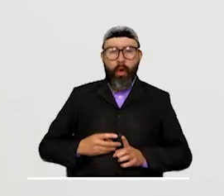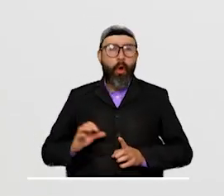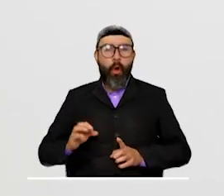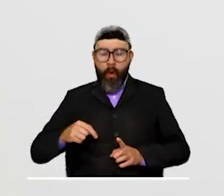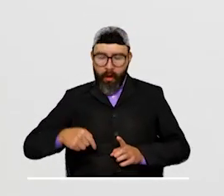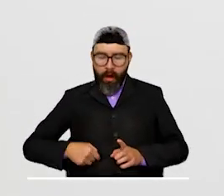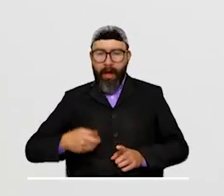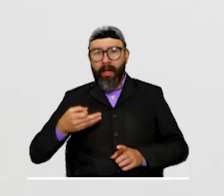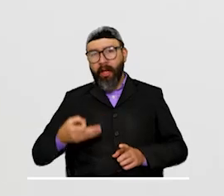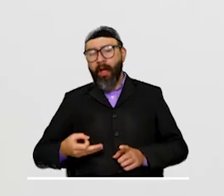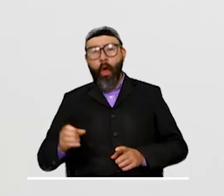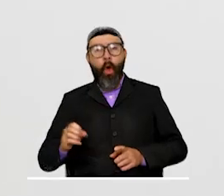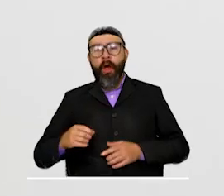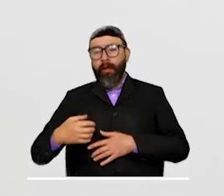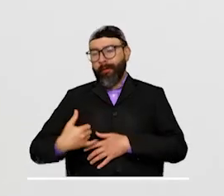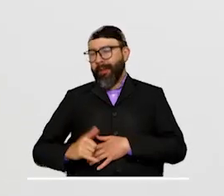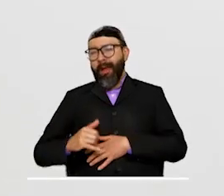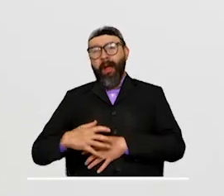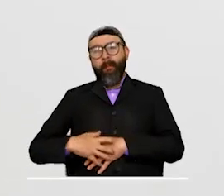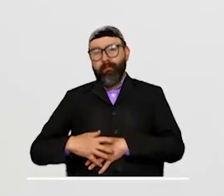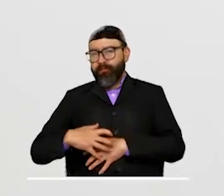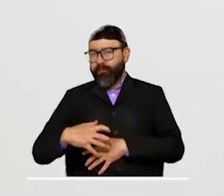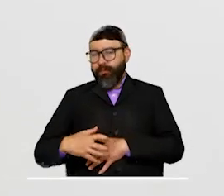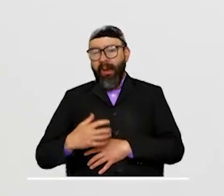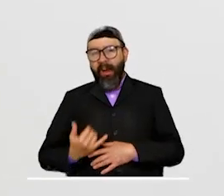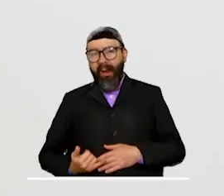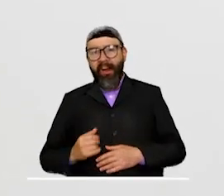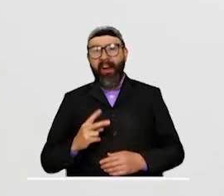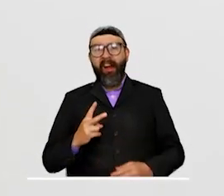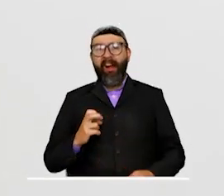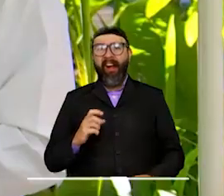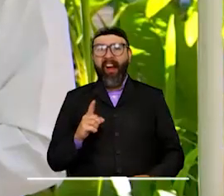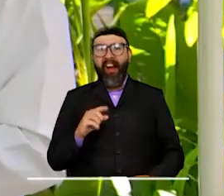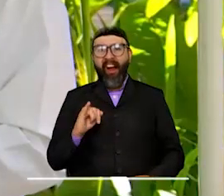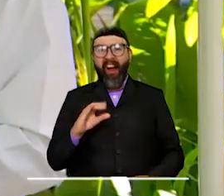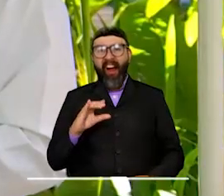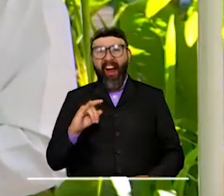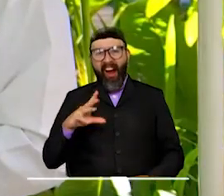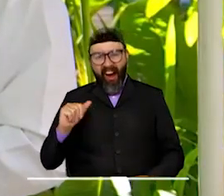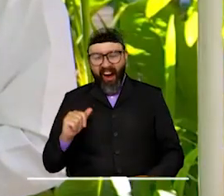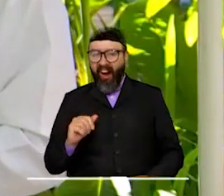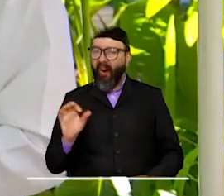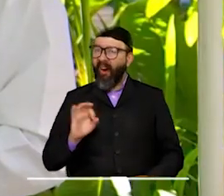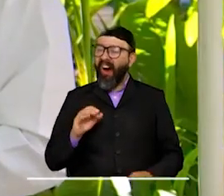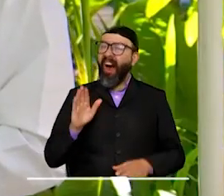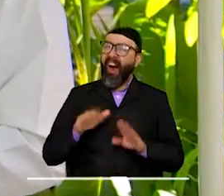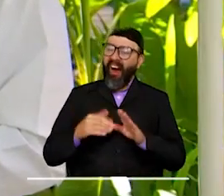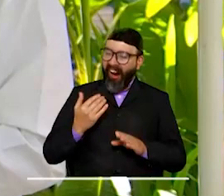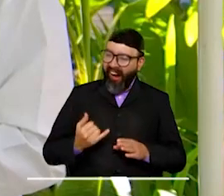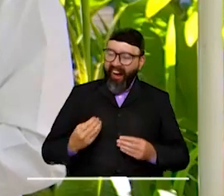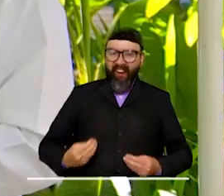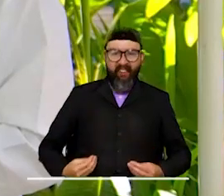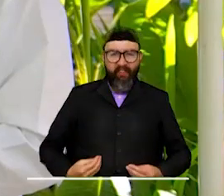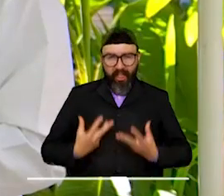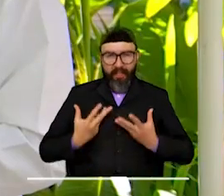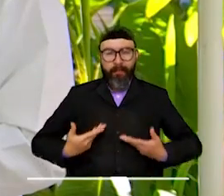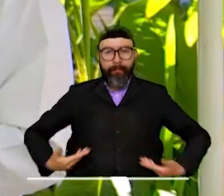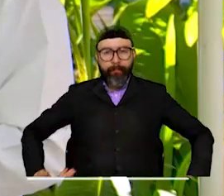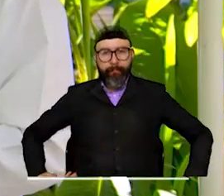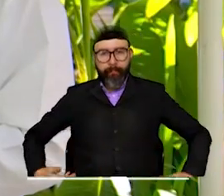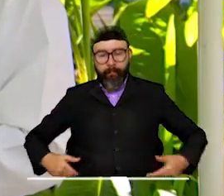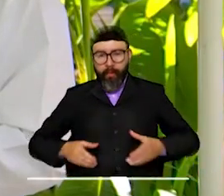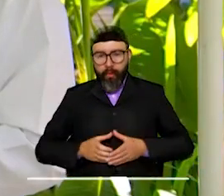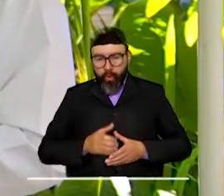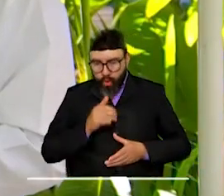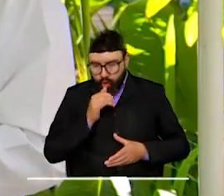cálculos o una inflamación ya de la vesícula, ¿sí? Puede incluso encontrado en infecciones urinarias, que pareciera ser